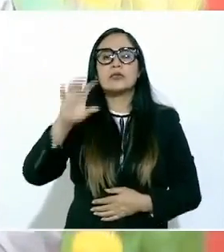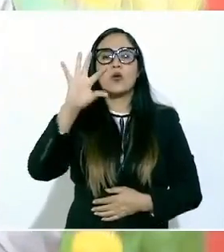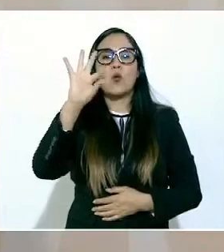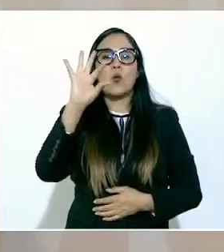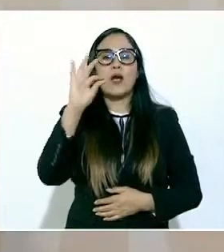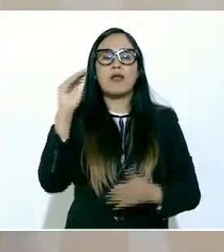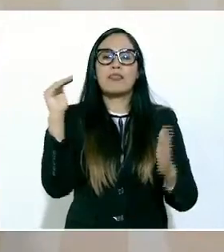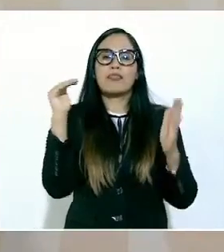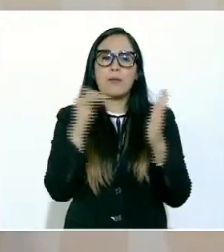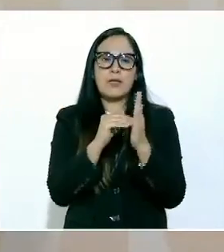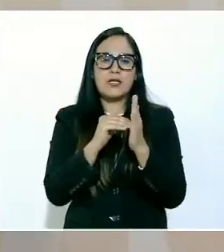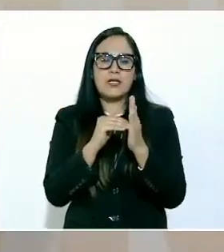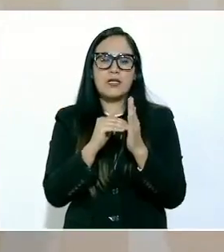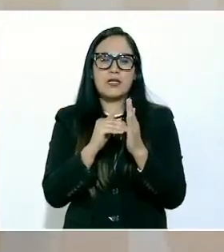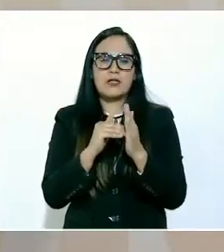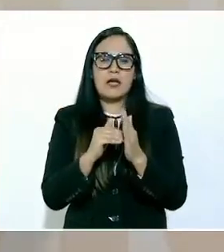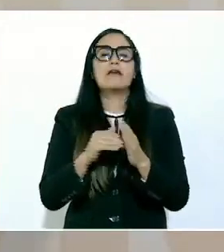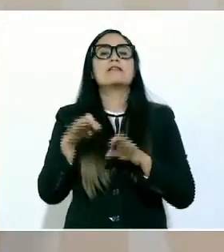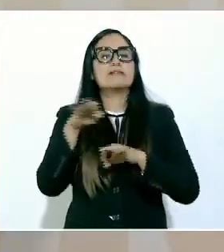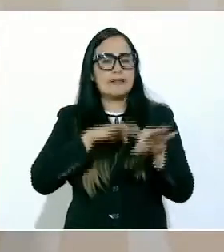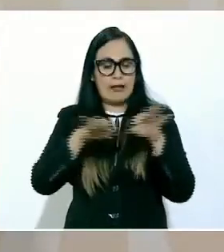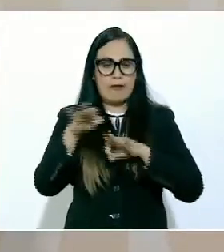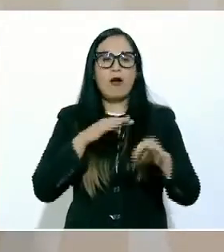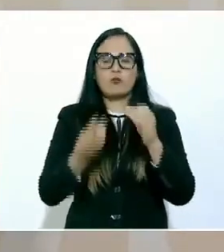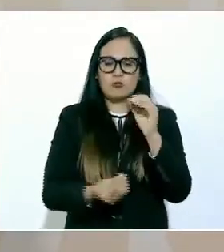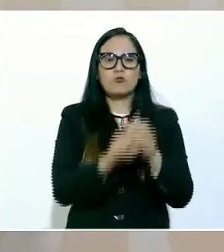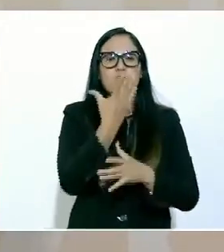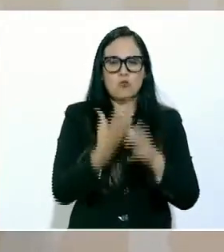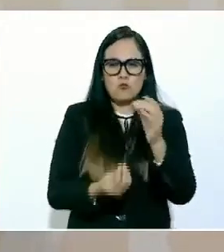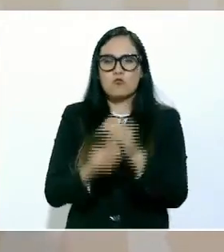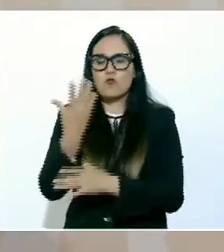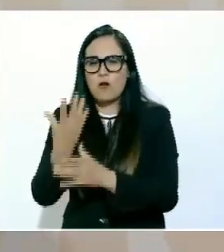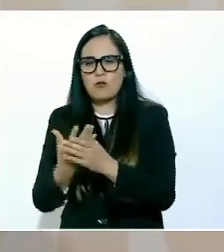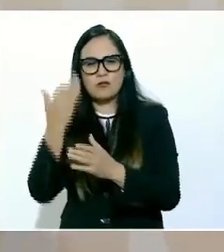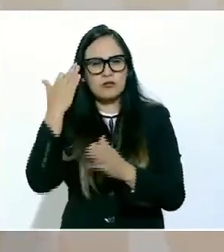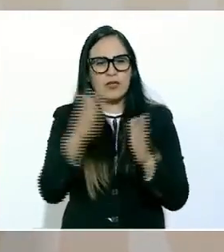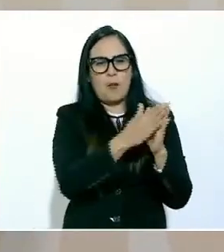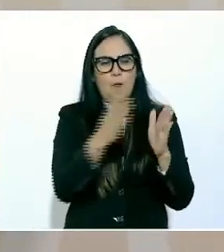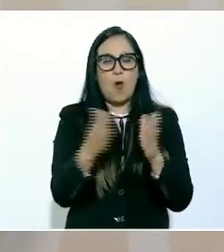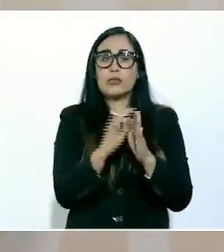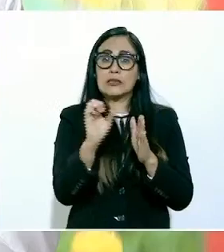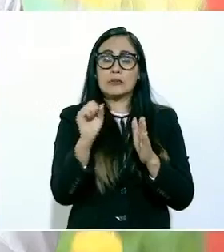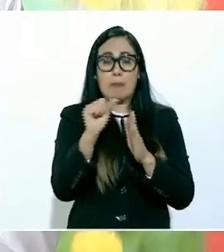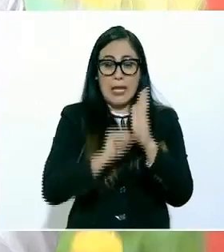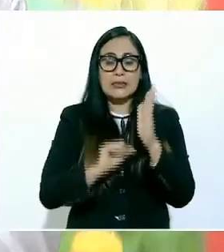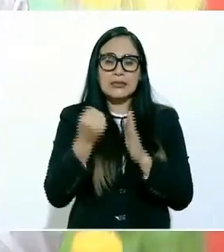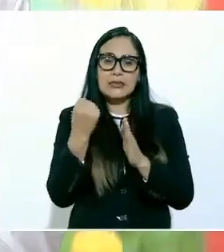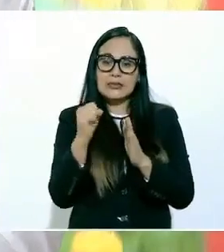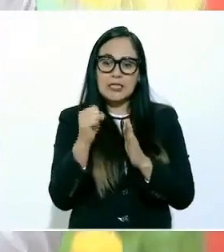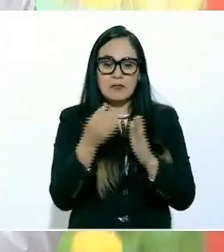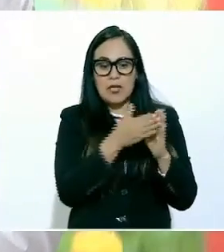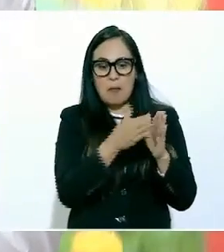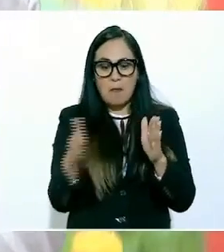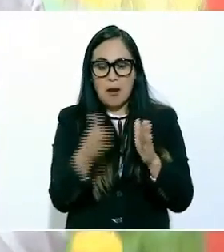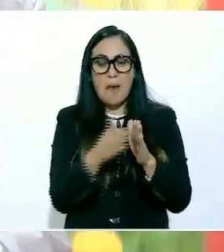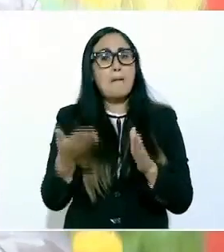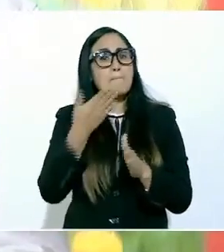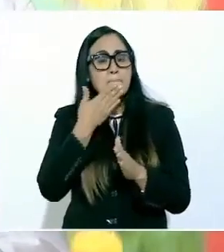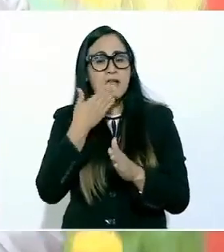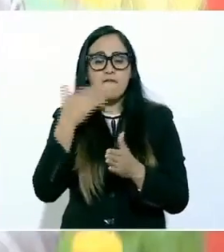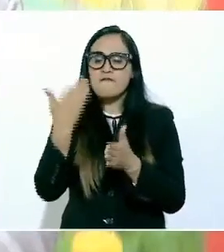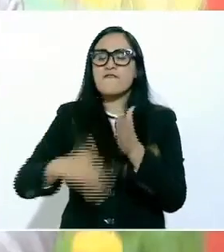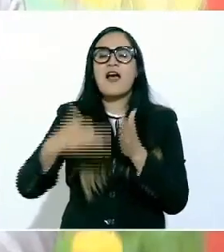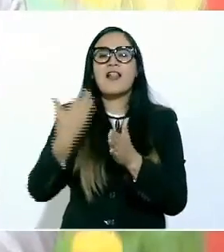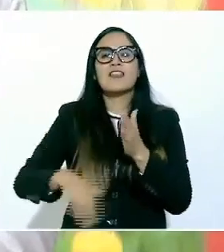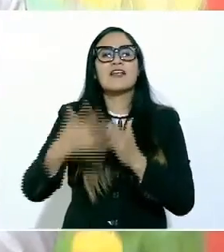140.000 empleos creados en lo que va de septiembre. Quiere decir que vamos por